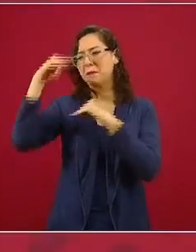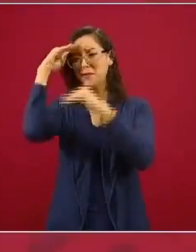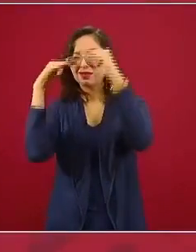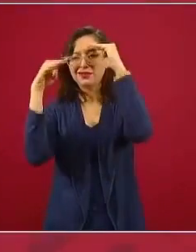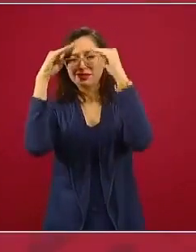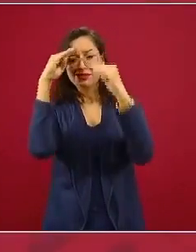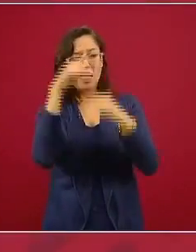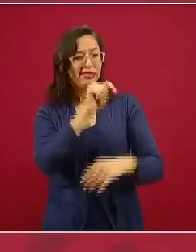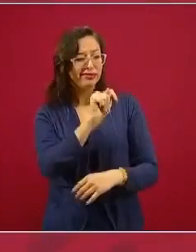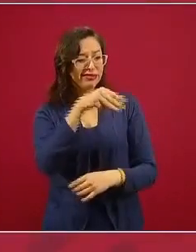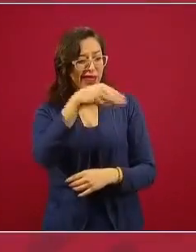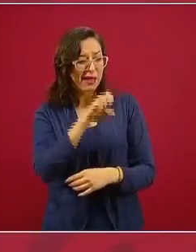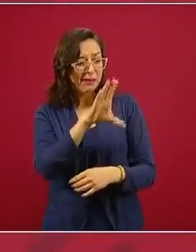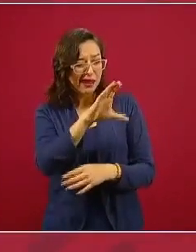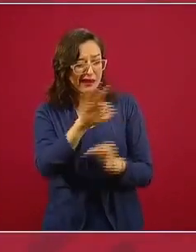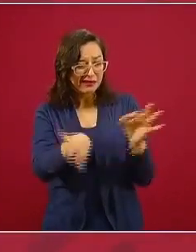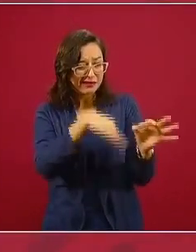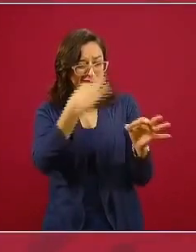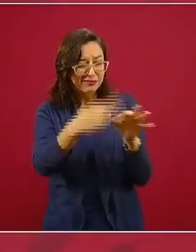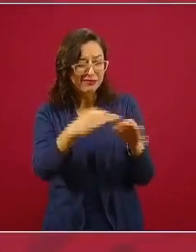muy improbable que se llegara a él.